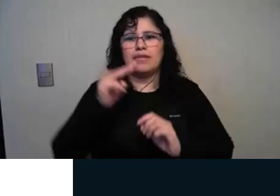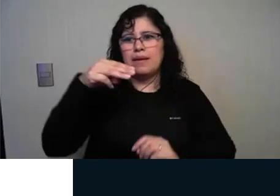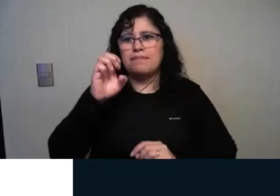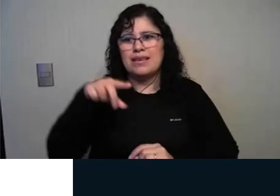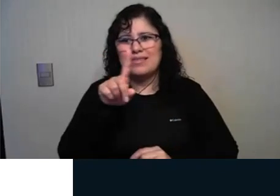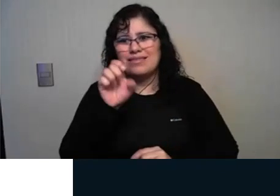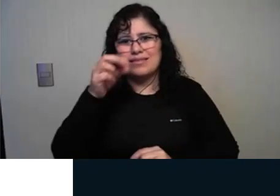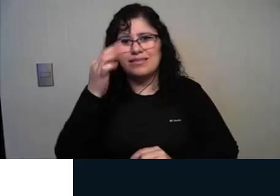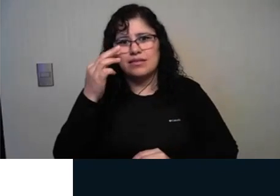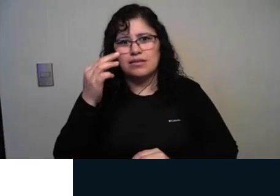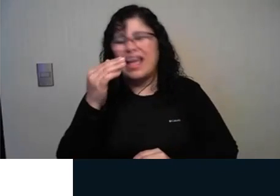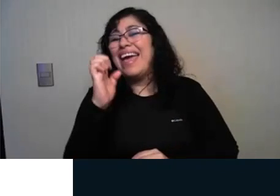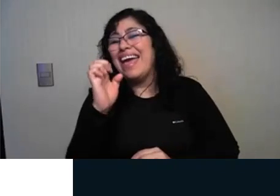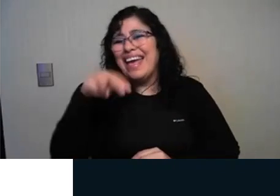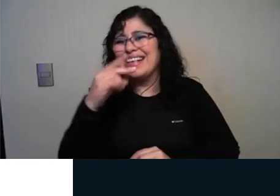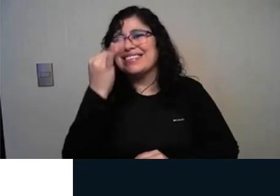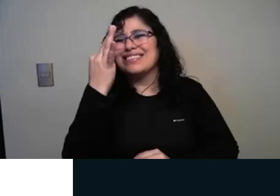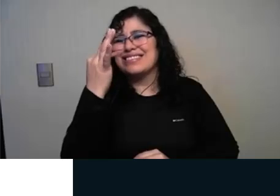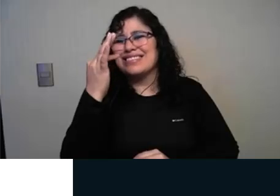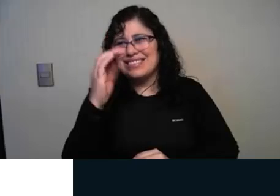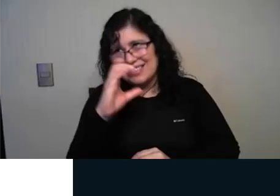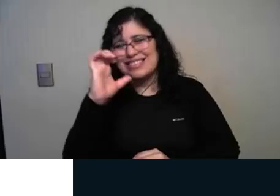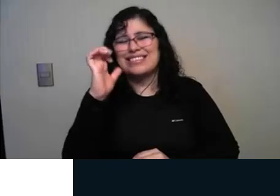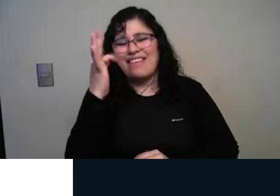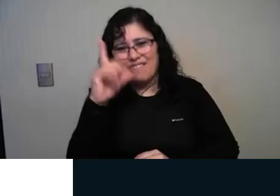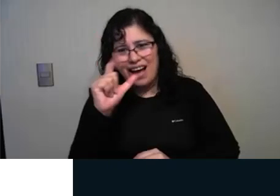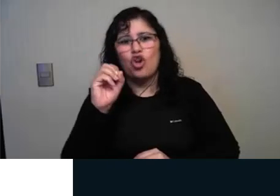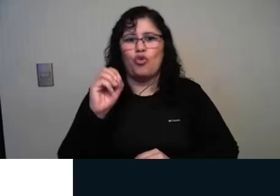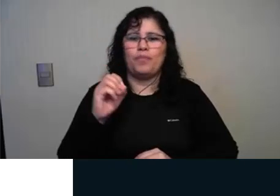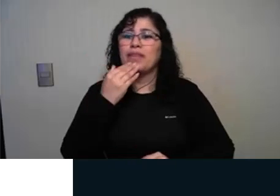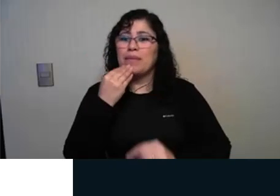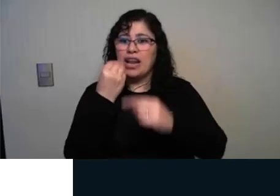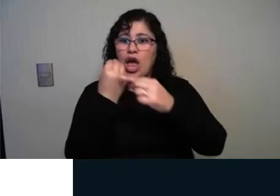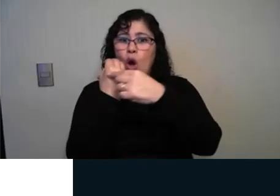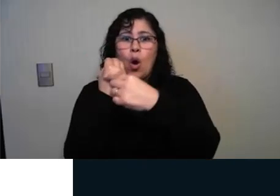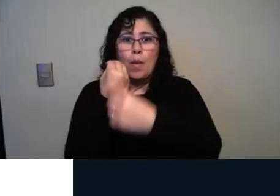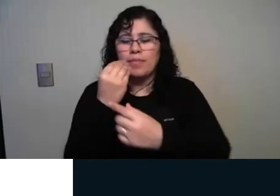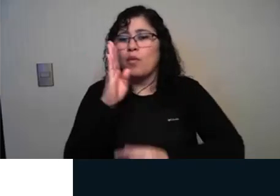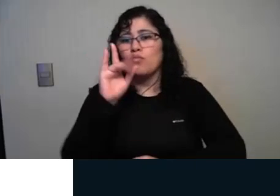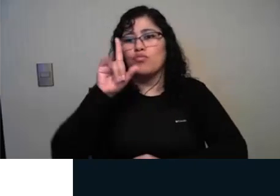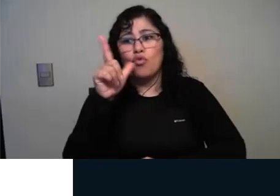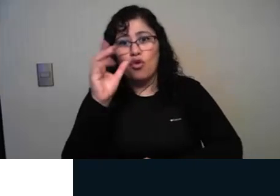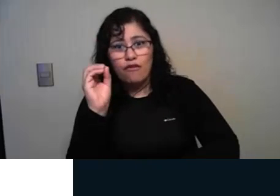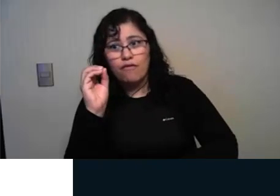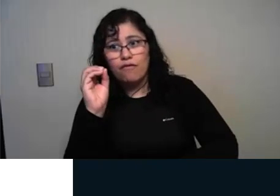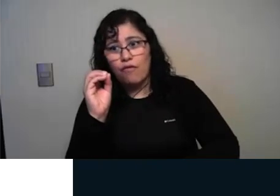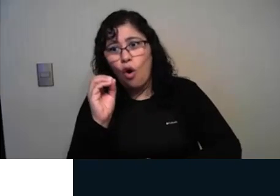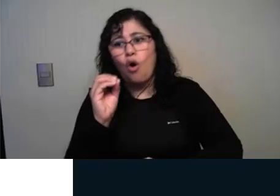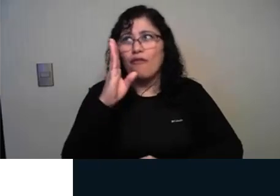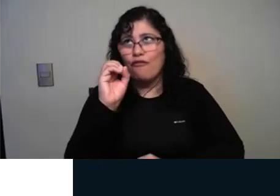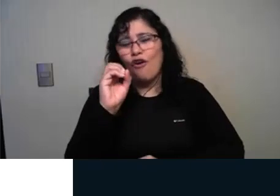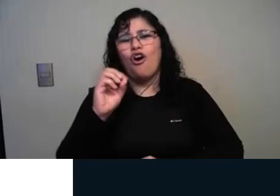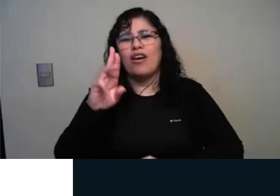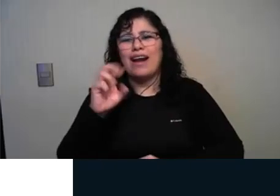y del encéfalo el tronco encefálico. Bulbo raquídeo, diencéfalo, ¿cierto? Cuerpo calloso,